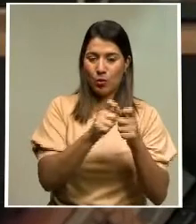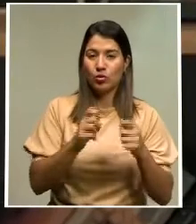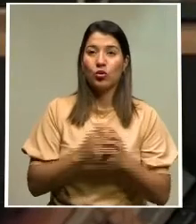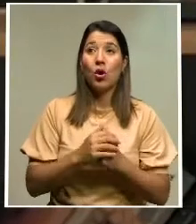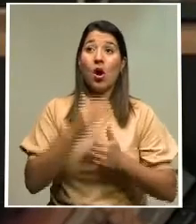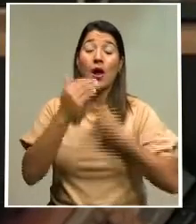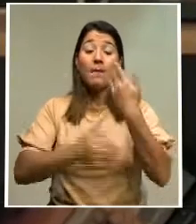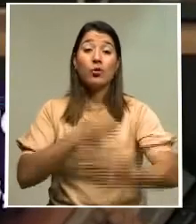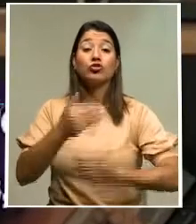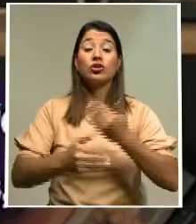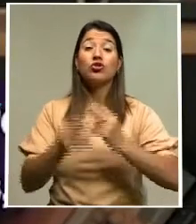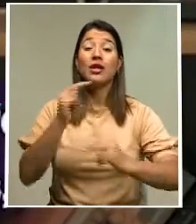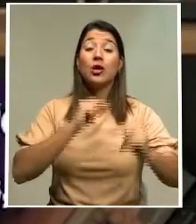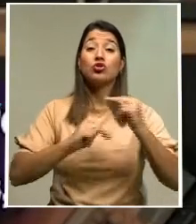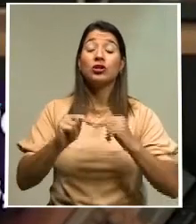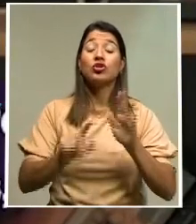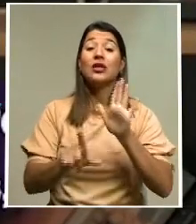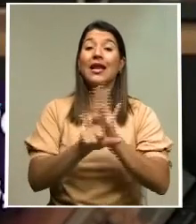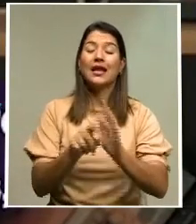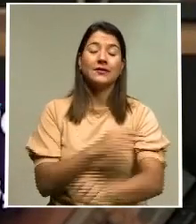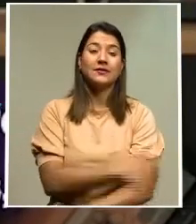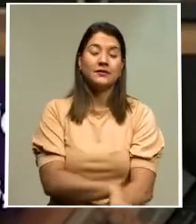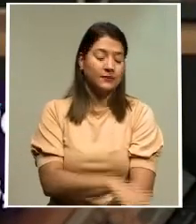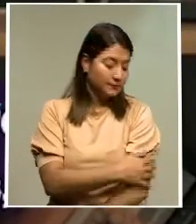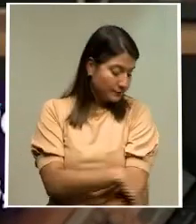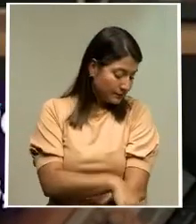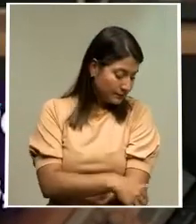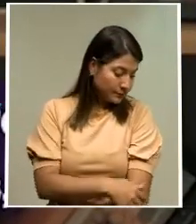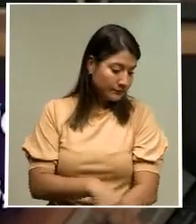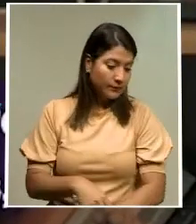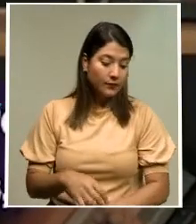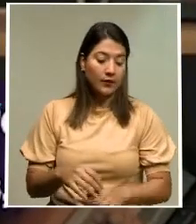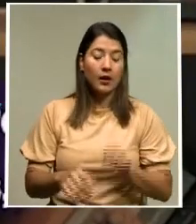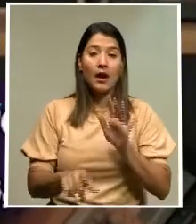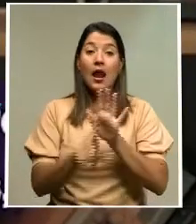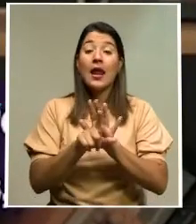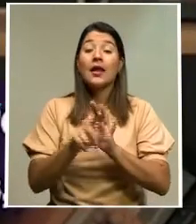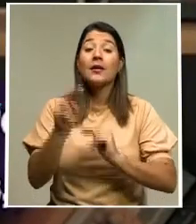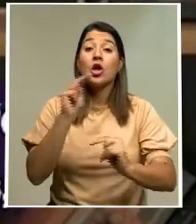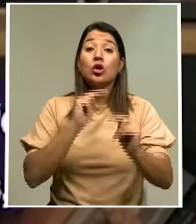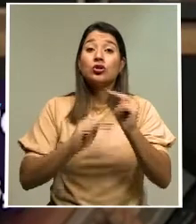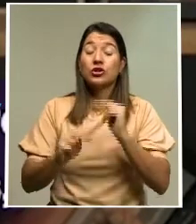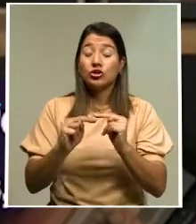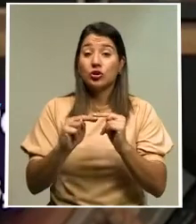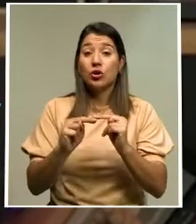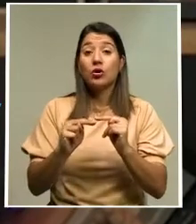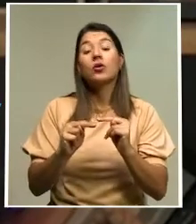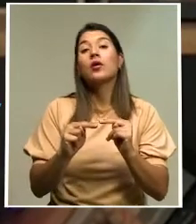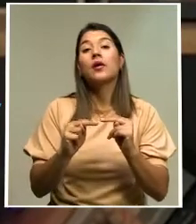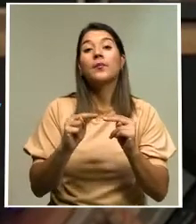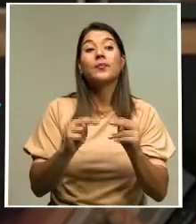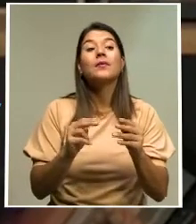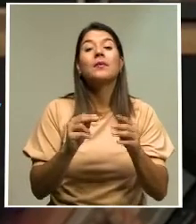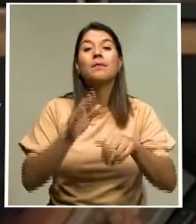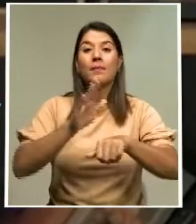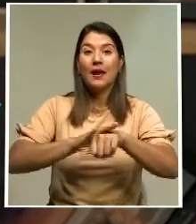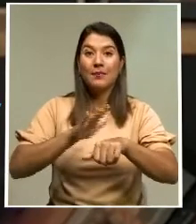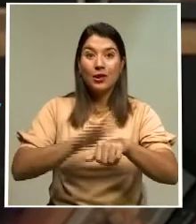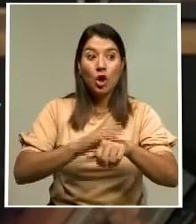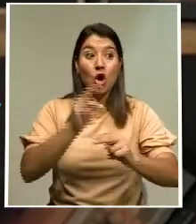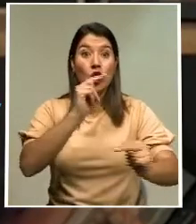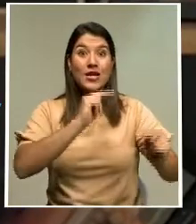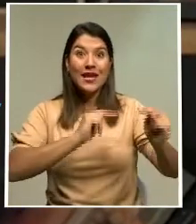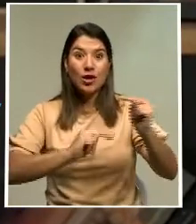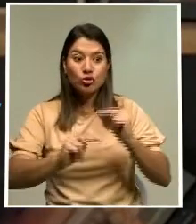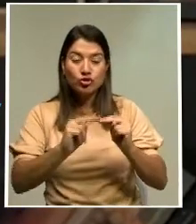la Ley de Empleo Público, la actual administración negoció nuestros derechos humanos a cambio de votos, permitiendo que se introdujera